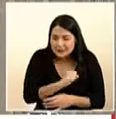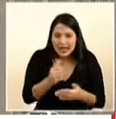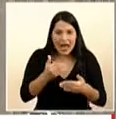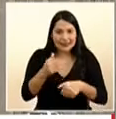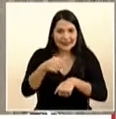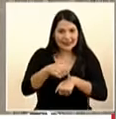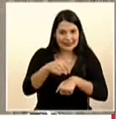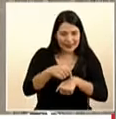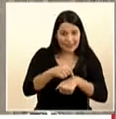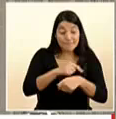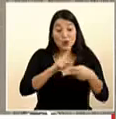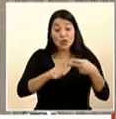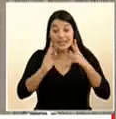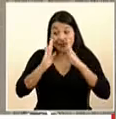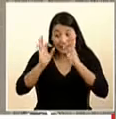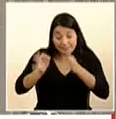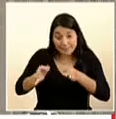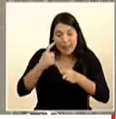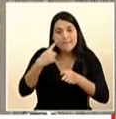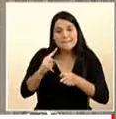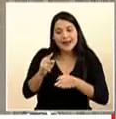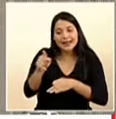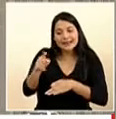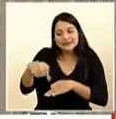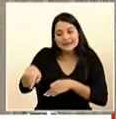las personas no se compliquen